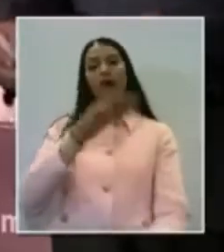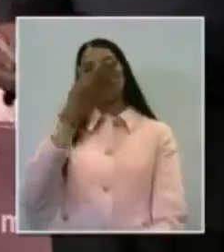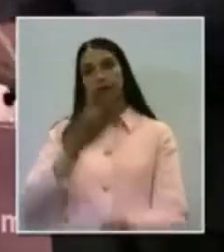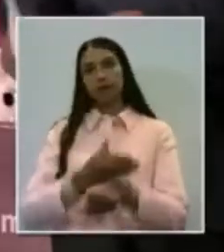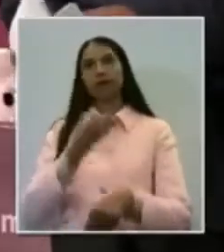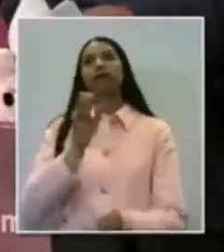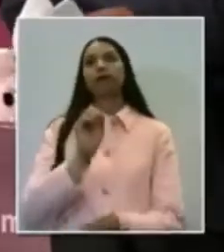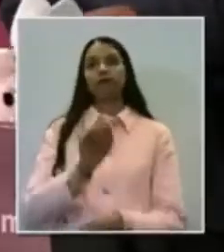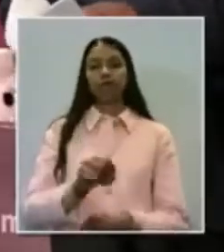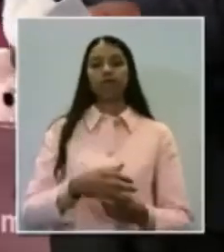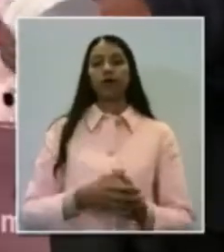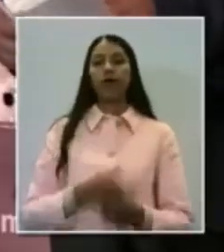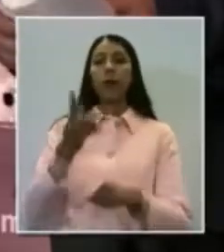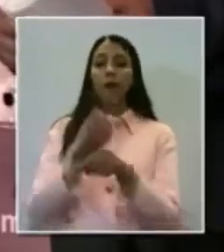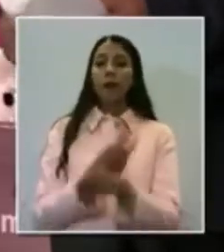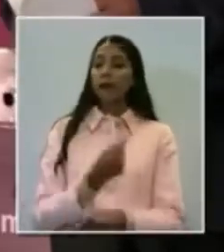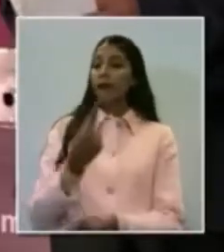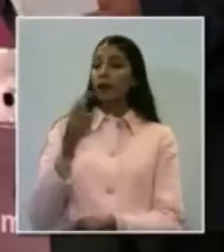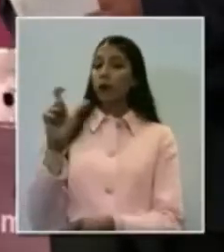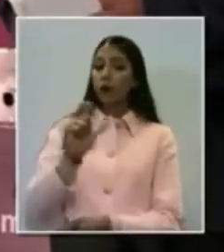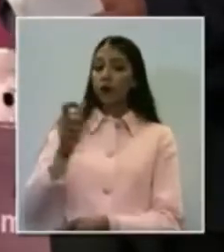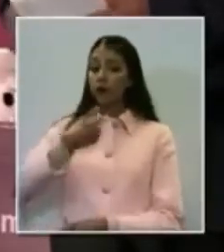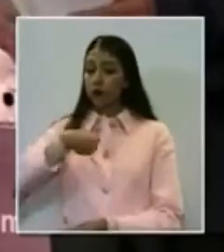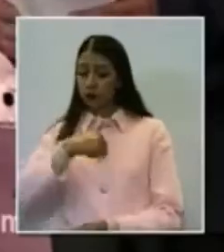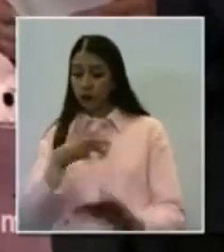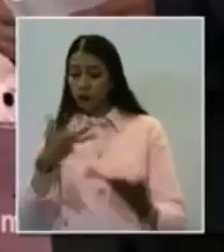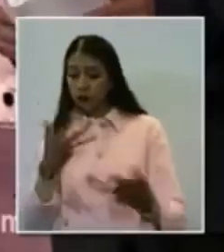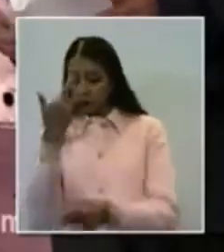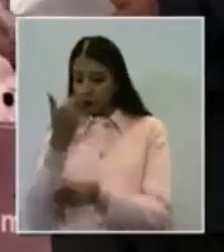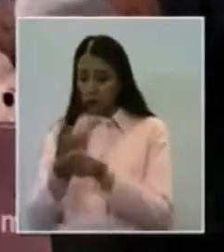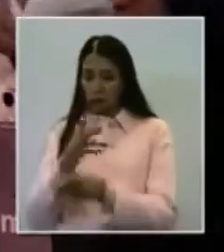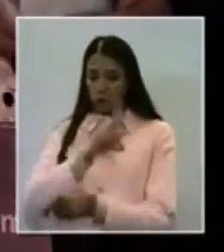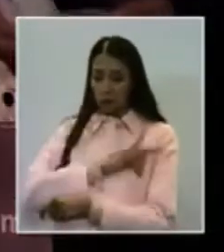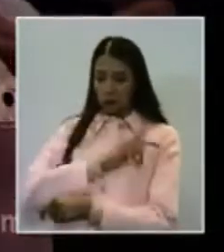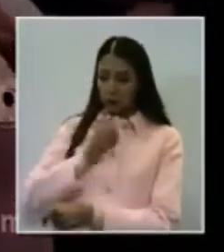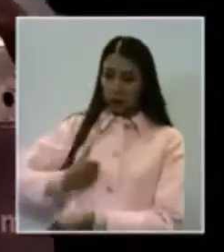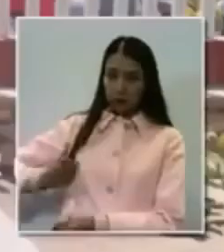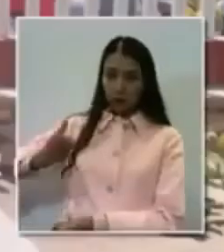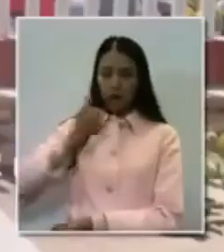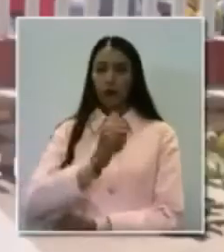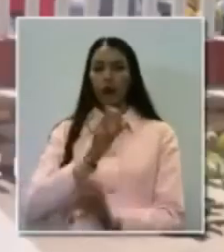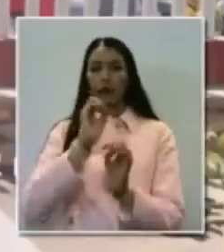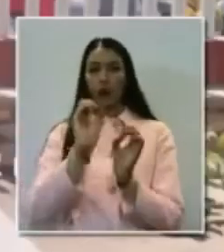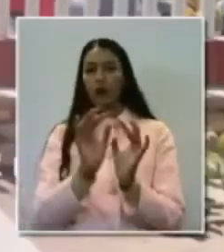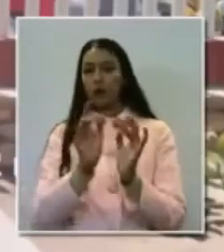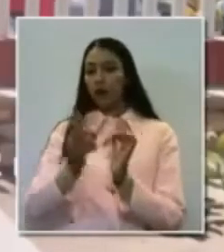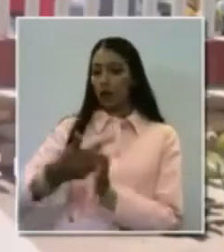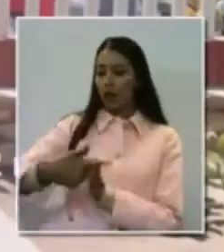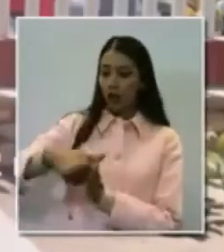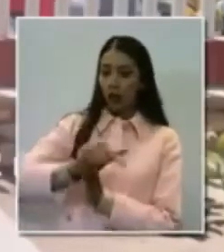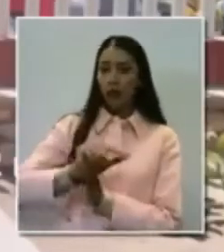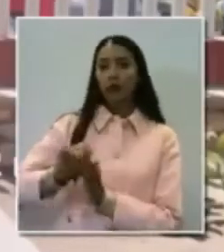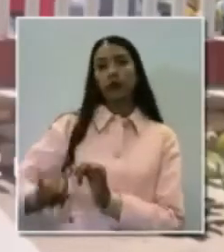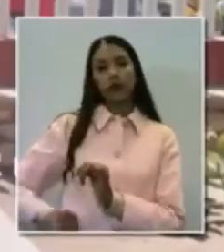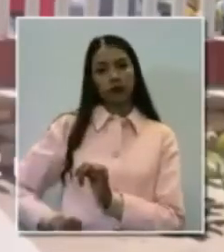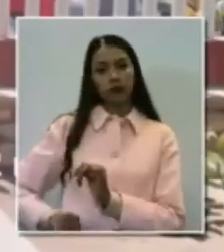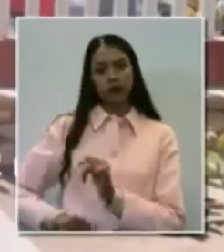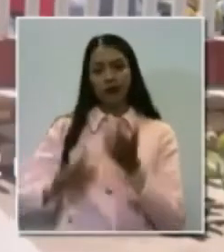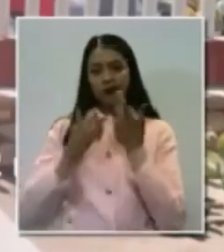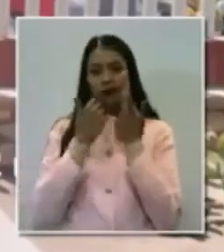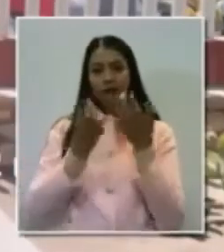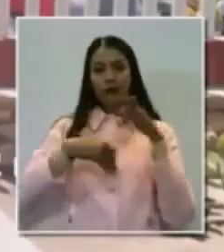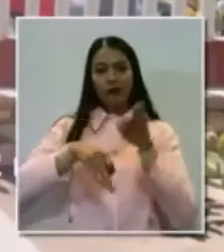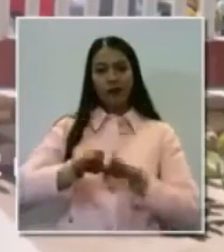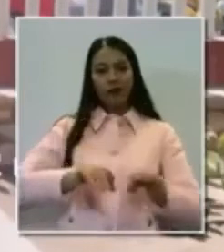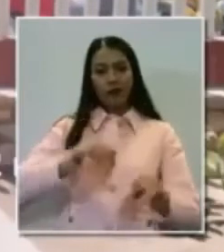sancionada. ¿Qué pasa cuando no todos hacemos lo que nos corresponde? ¿O qué pasa cuando a alguien nos interesa justamente un trabajo